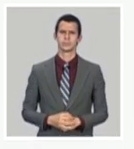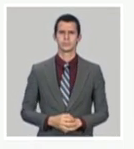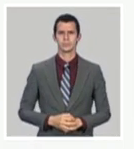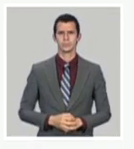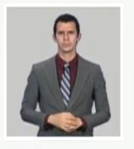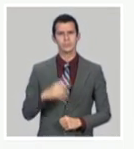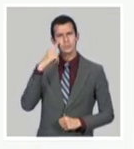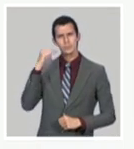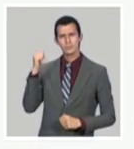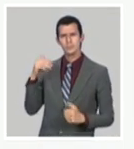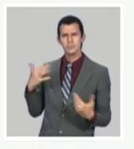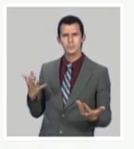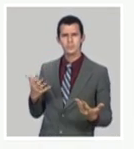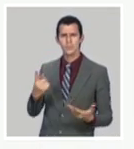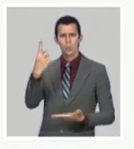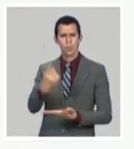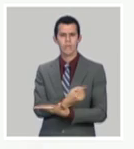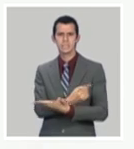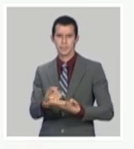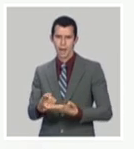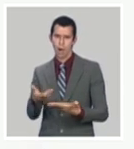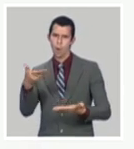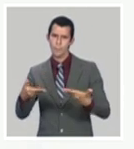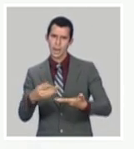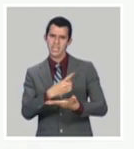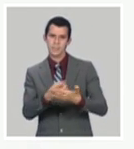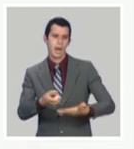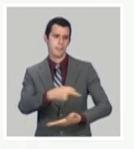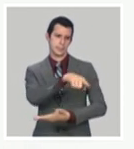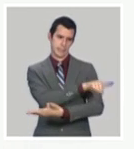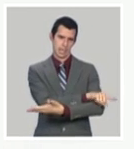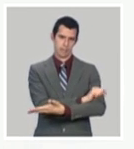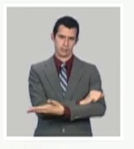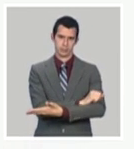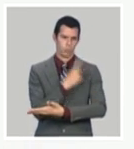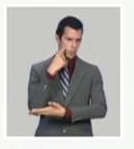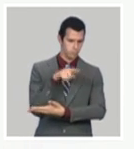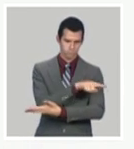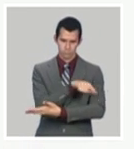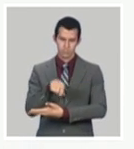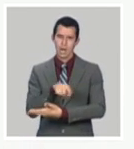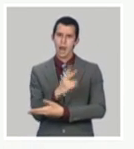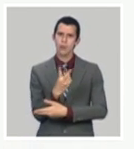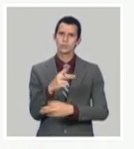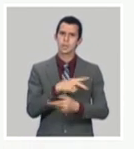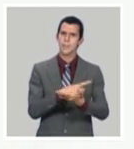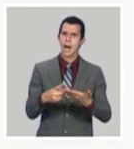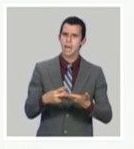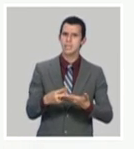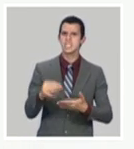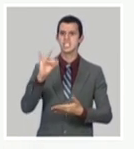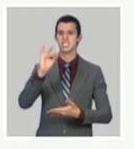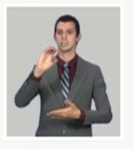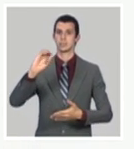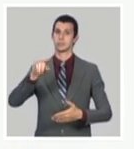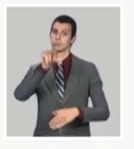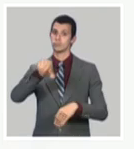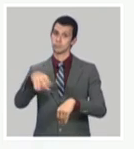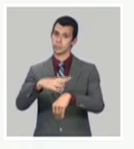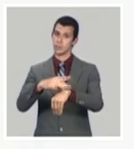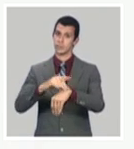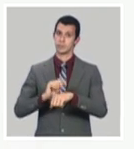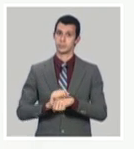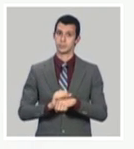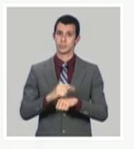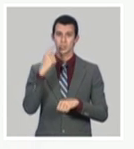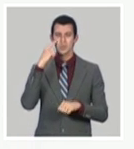eso es la meseta de una semana contra la otra meseta de la última semana. Es decir, una meseta de 700 casos y en la medida de no lograr ser